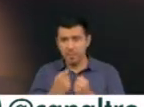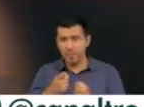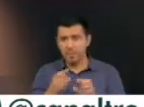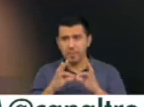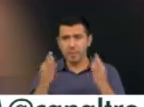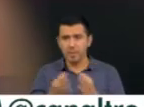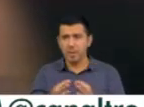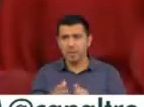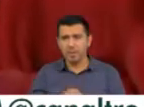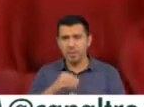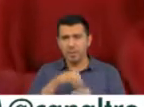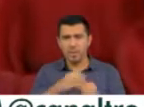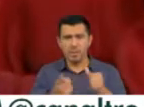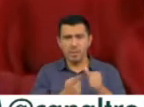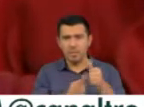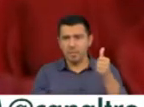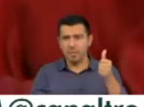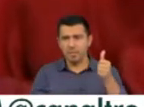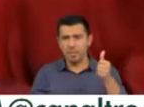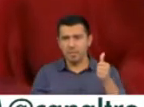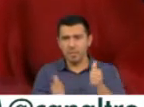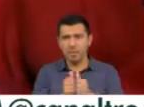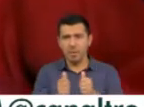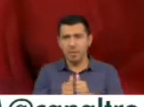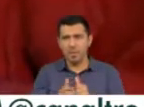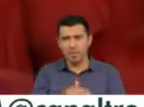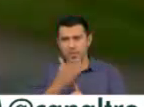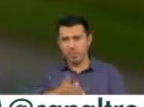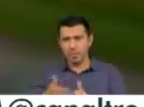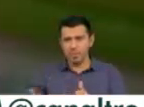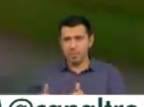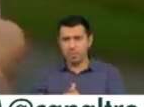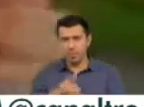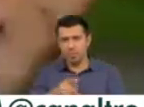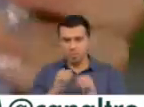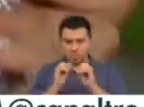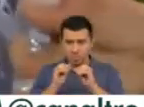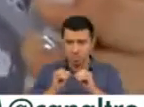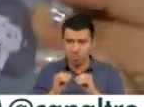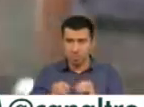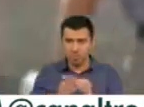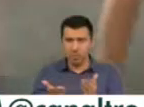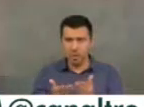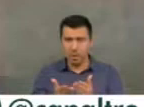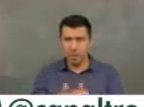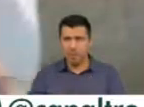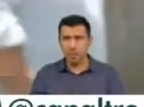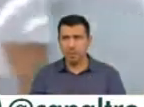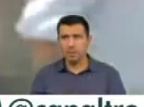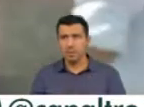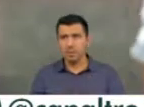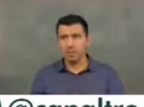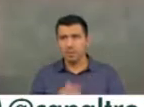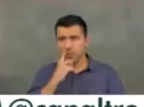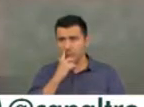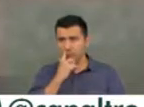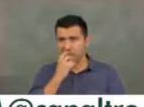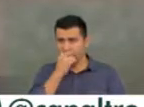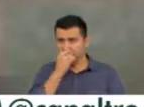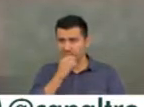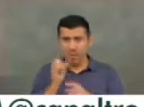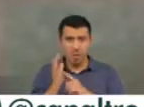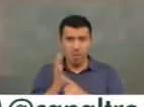familia ocupen un rol importante en el acompañamiento con sus hijos en la formación académica en un foro por la